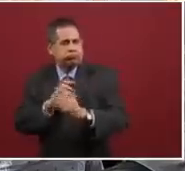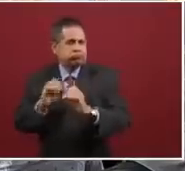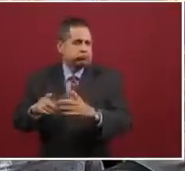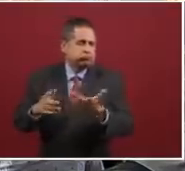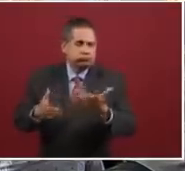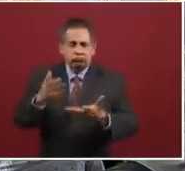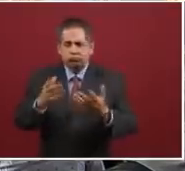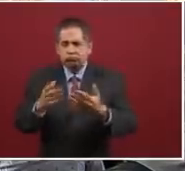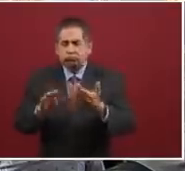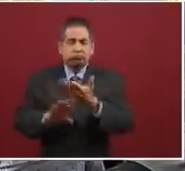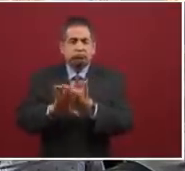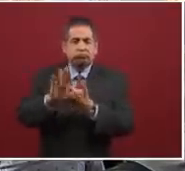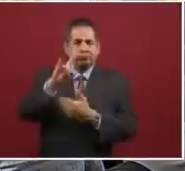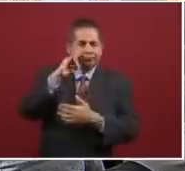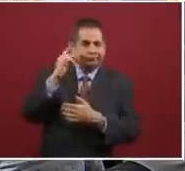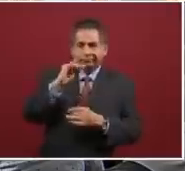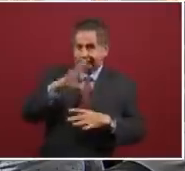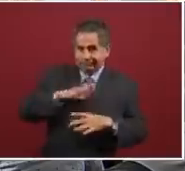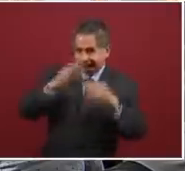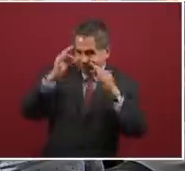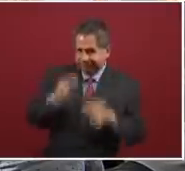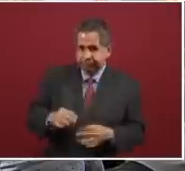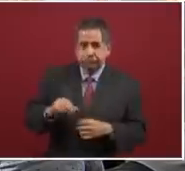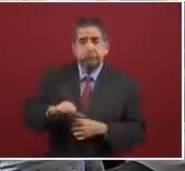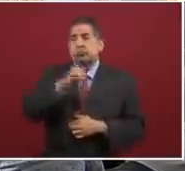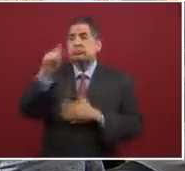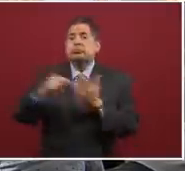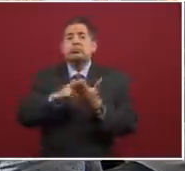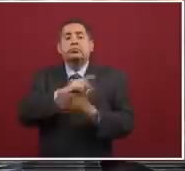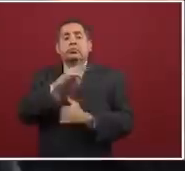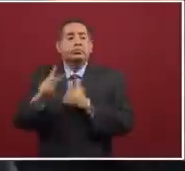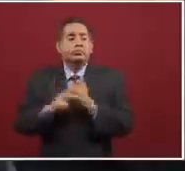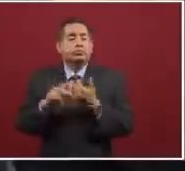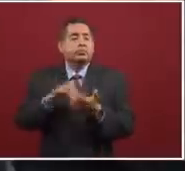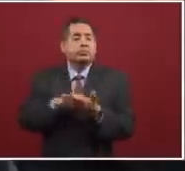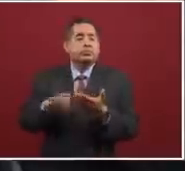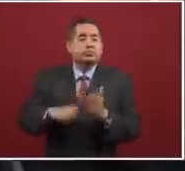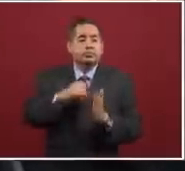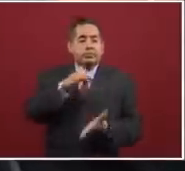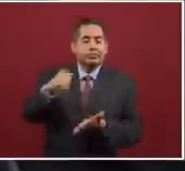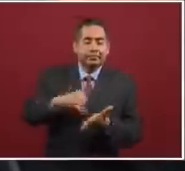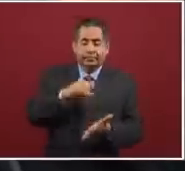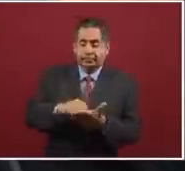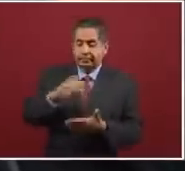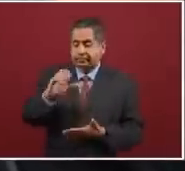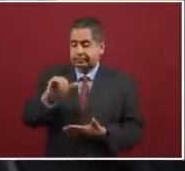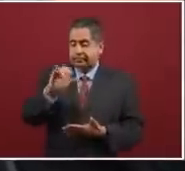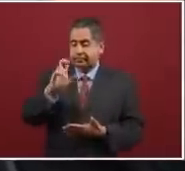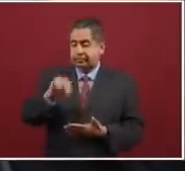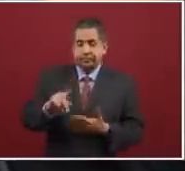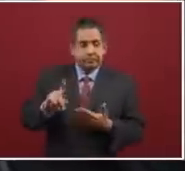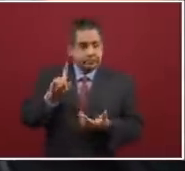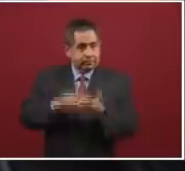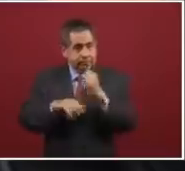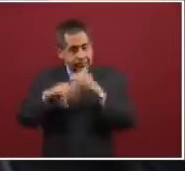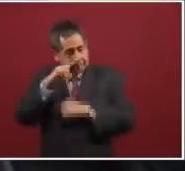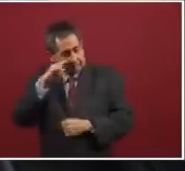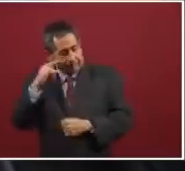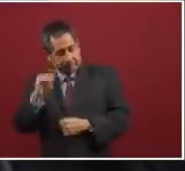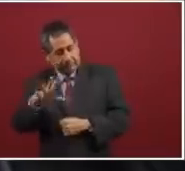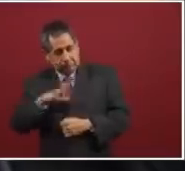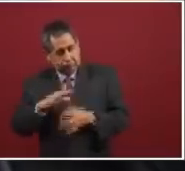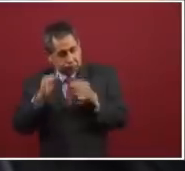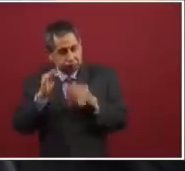ellas son fantasmas, algunas en paraísos fiscales, incluido Islas Caimán. Si ya han resuelto algo sobre